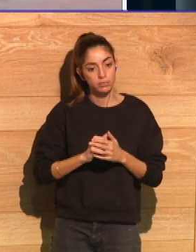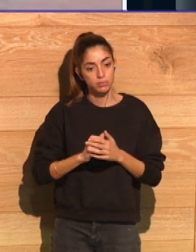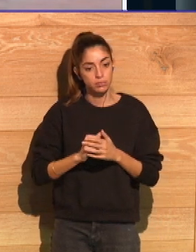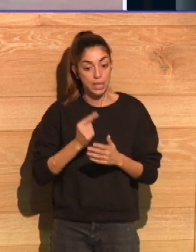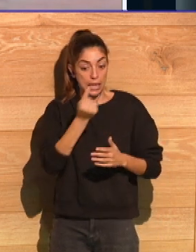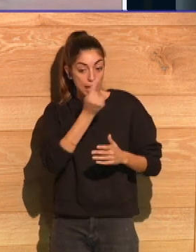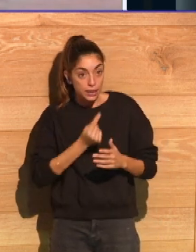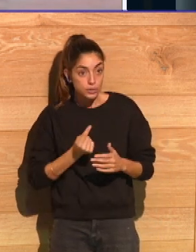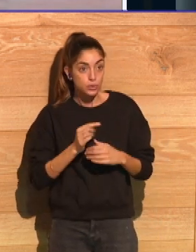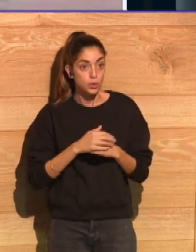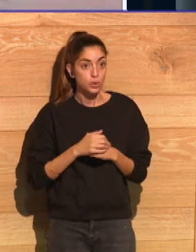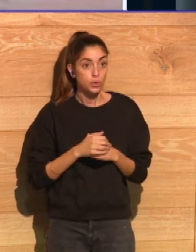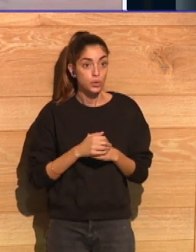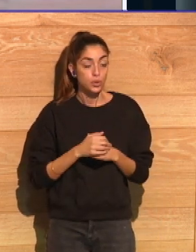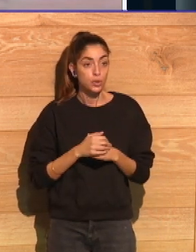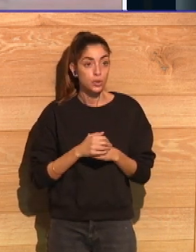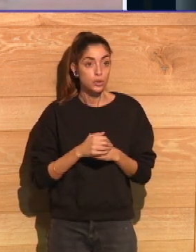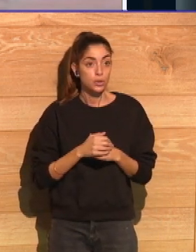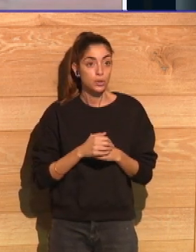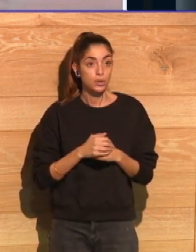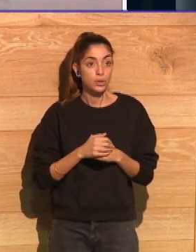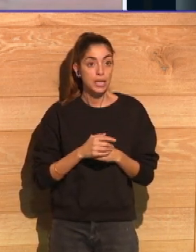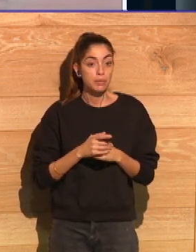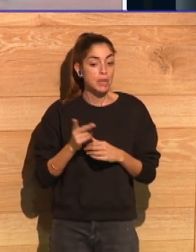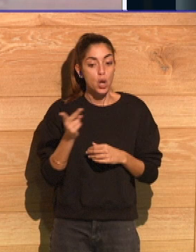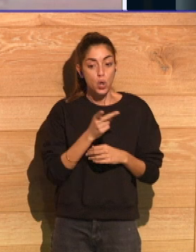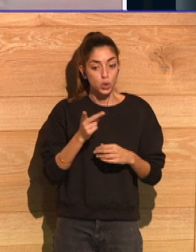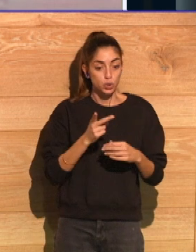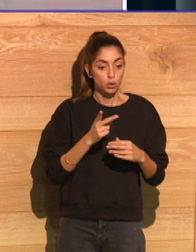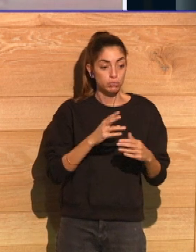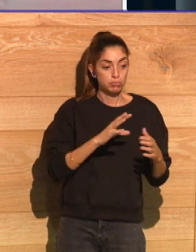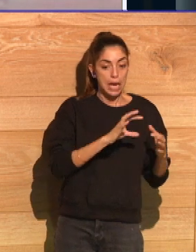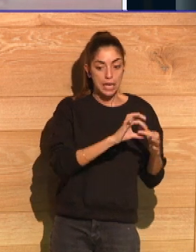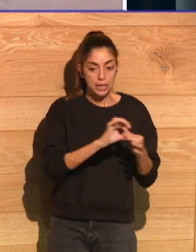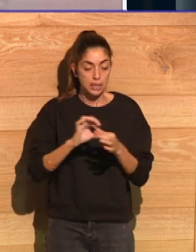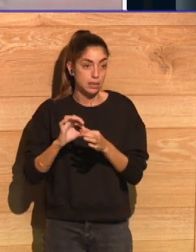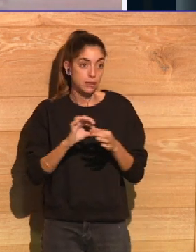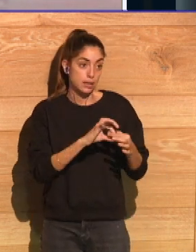general. Ambos tenían relaciones muy complicadas con su propia creatividad.